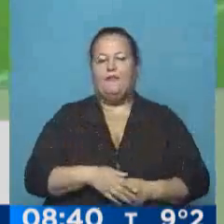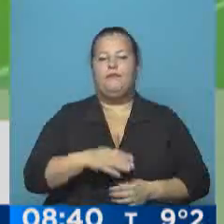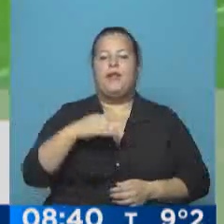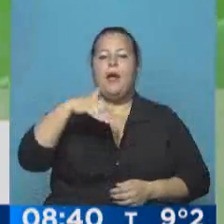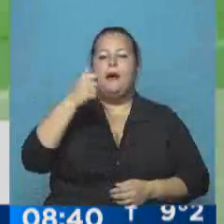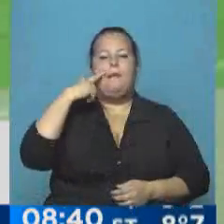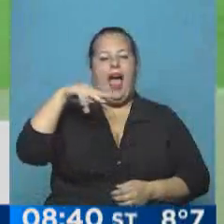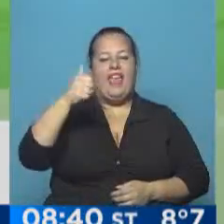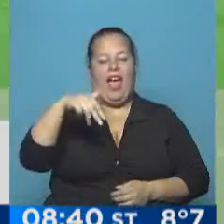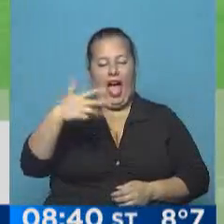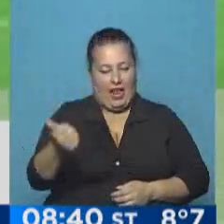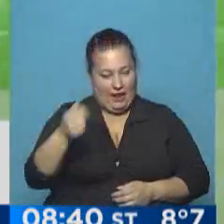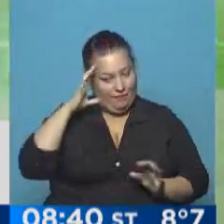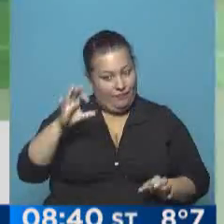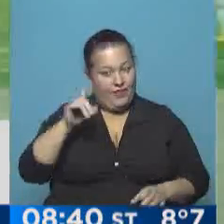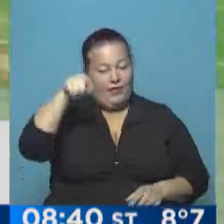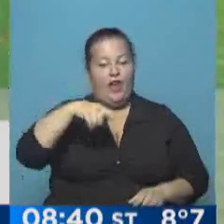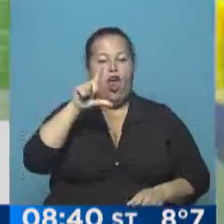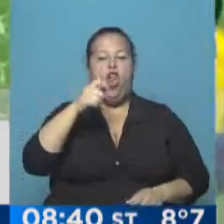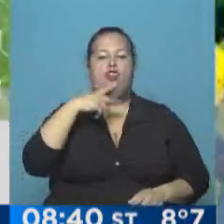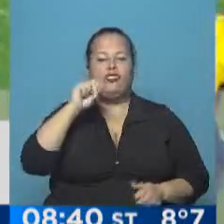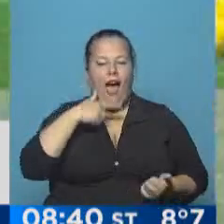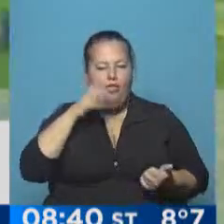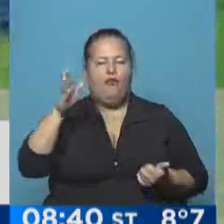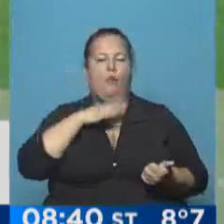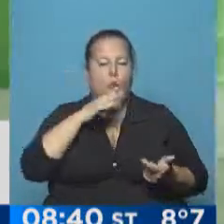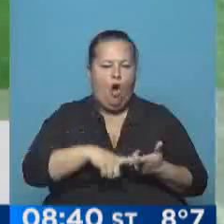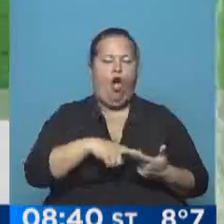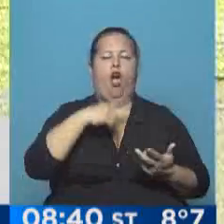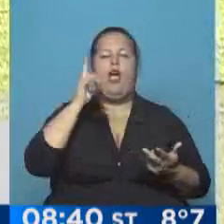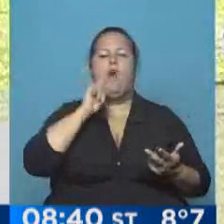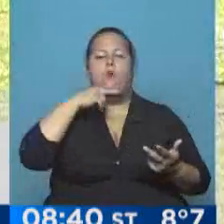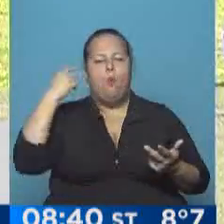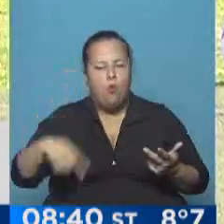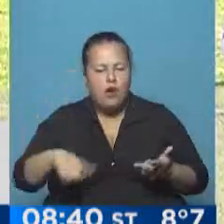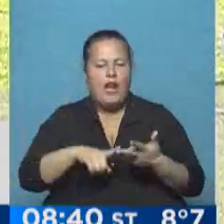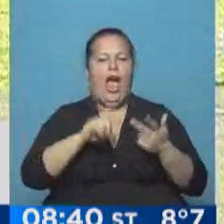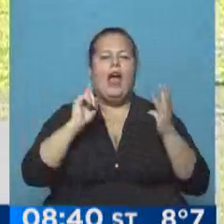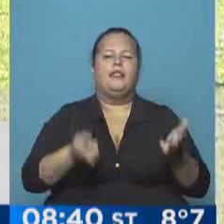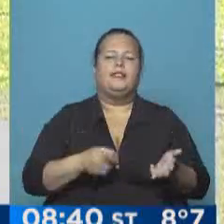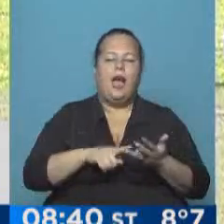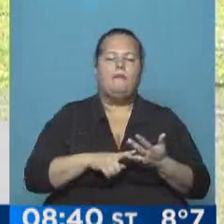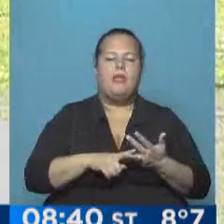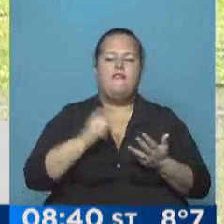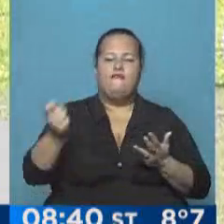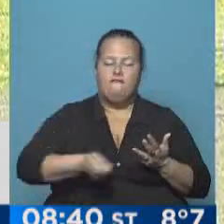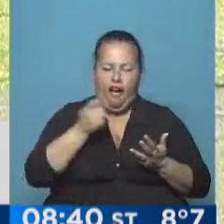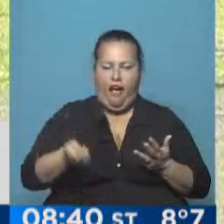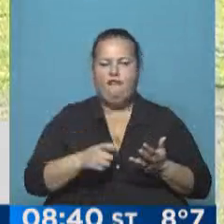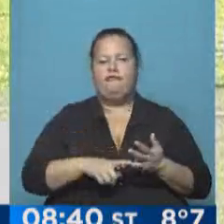Jonathan Maidana. Recordemos que surgió en los Andes, pasó por Boca, por el fútbol de Ucrania, también por